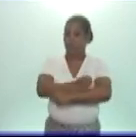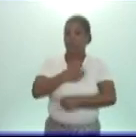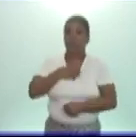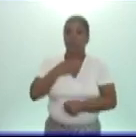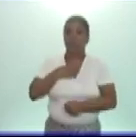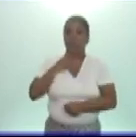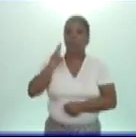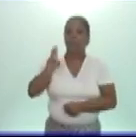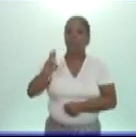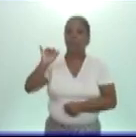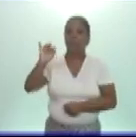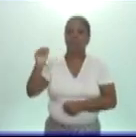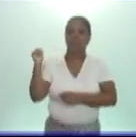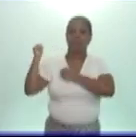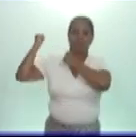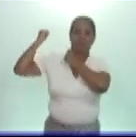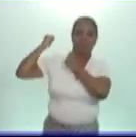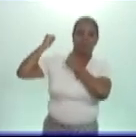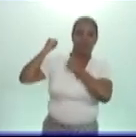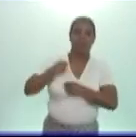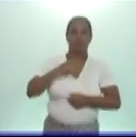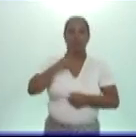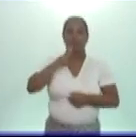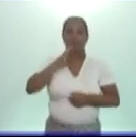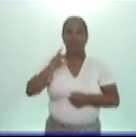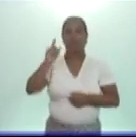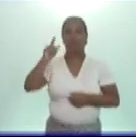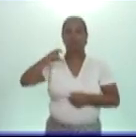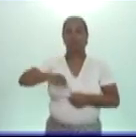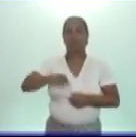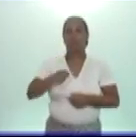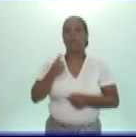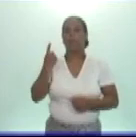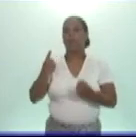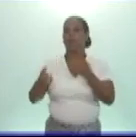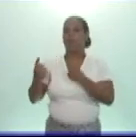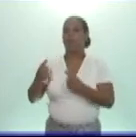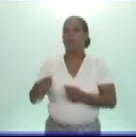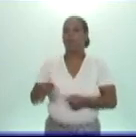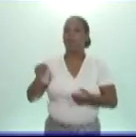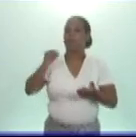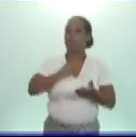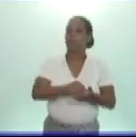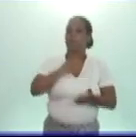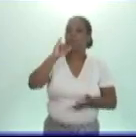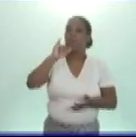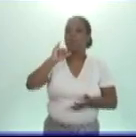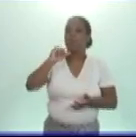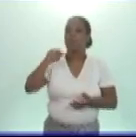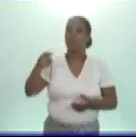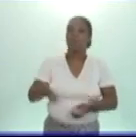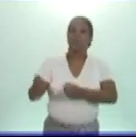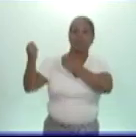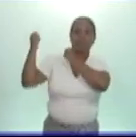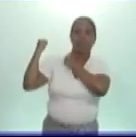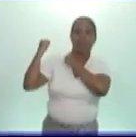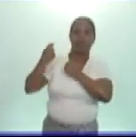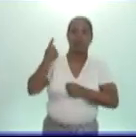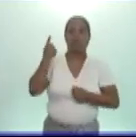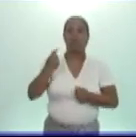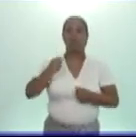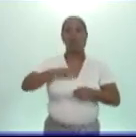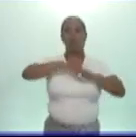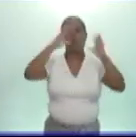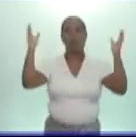de 12 kilogramos cada uno. Se depositan 6 sacos en un almacén y le preguntan